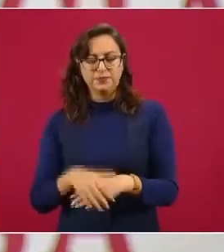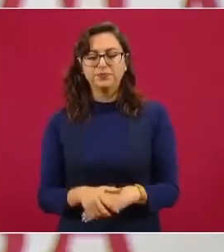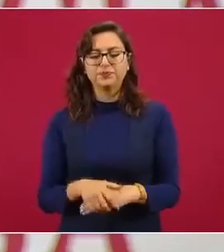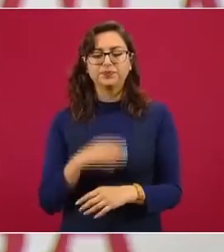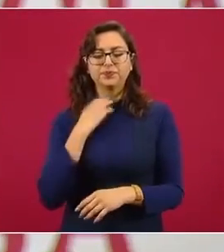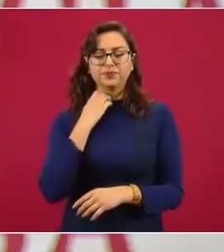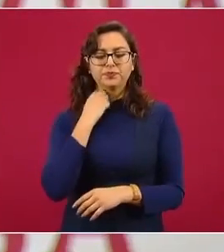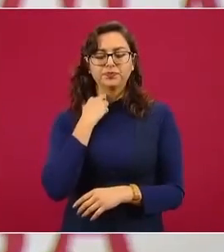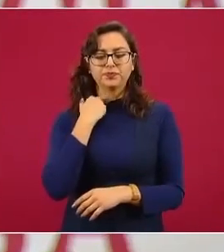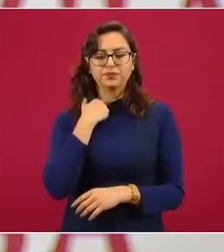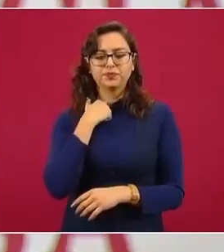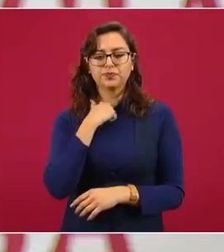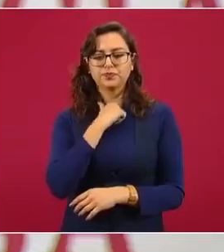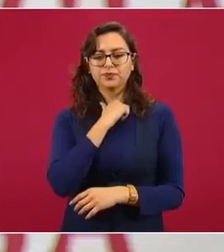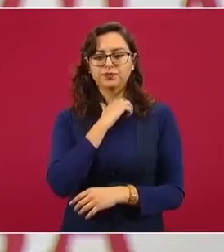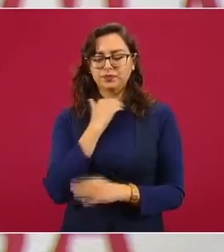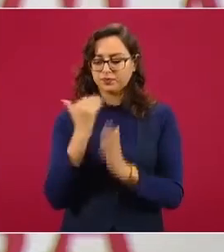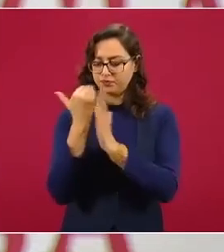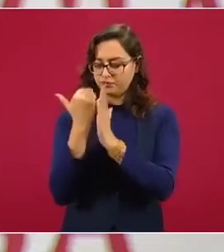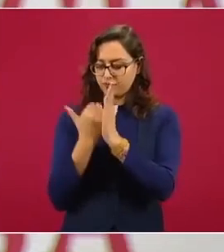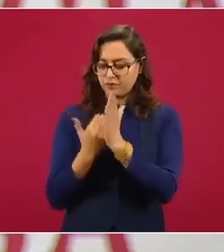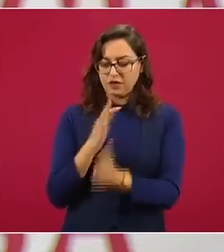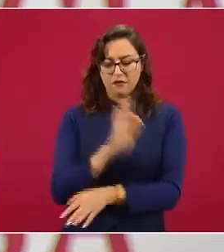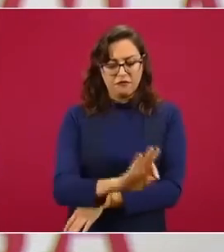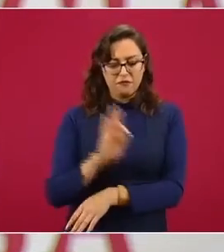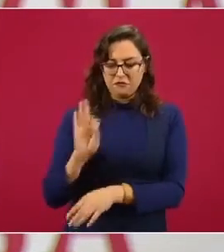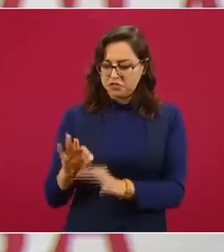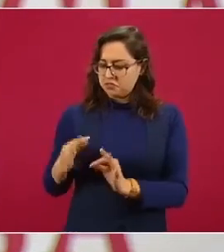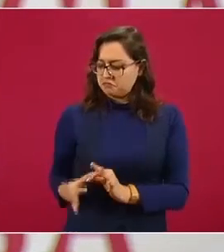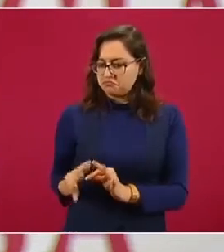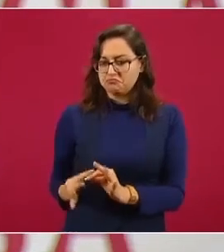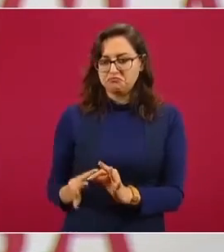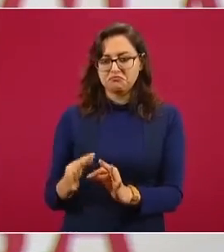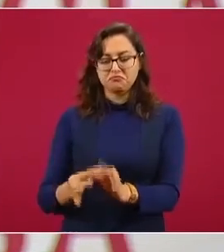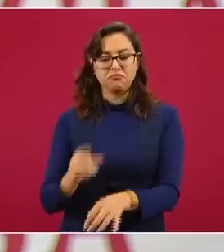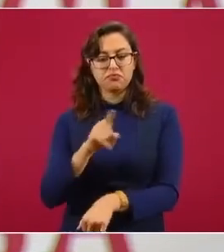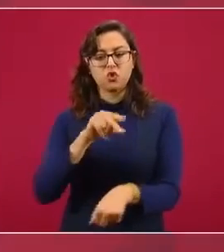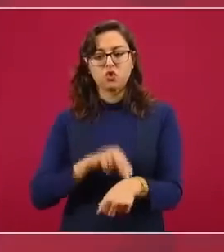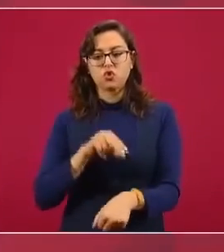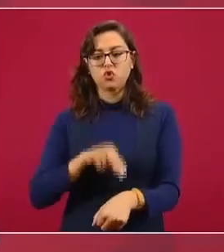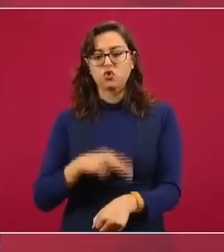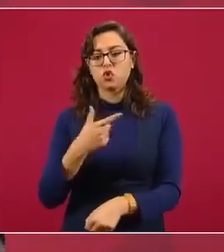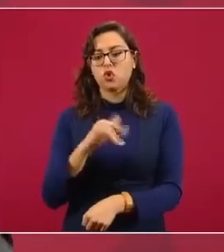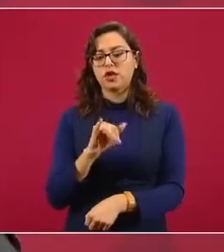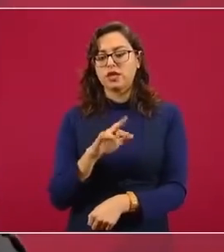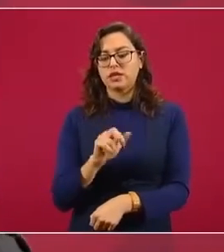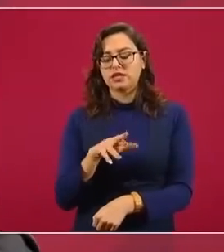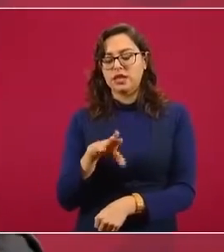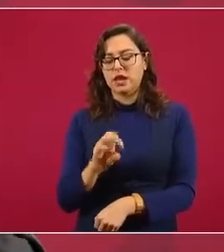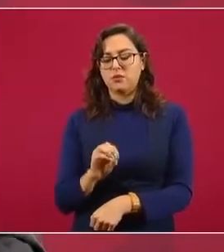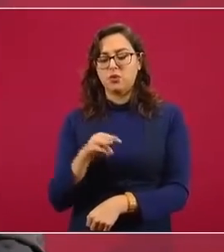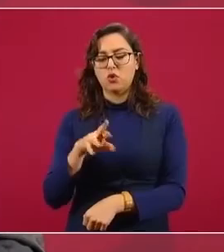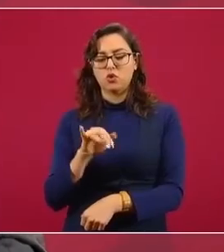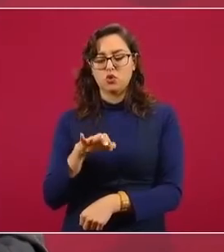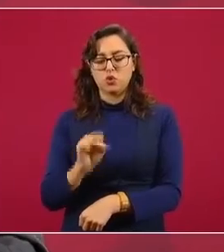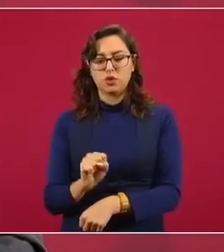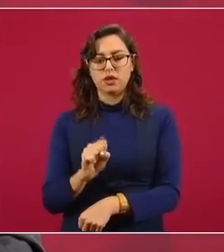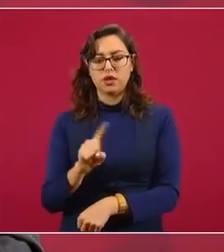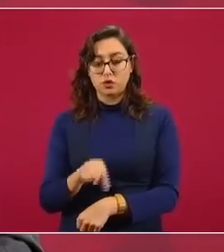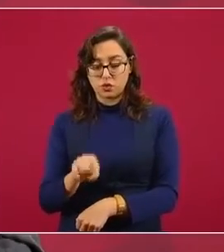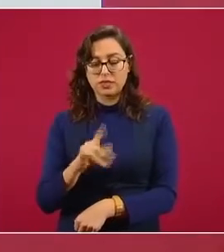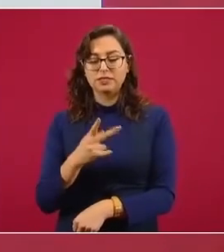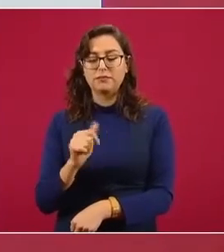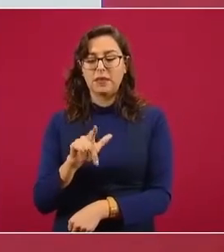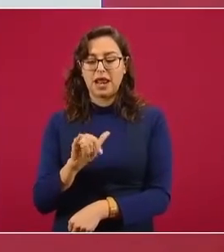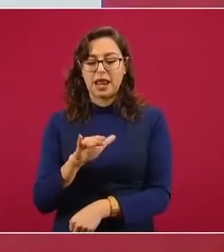Se lleva a cabo conforme a lo programado. Tengo el gusto de compartirles. El doctor Guillermo Ruiz Palacios, del Instituto Nacional de Nutrición